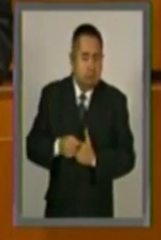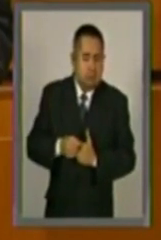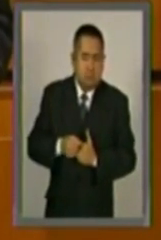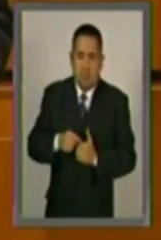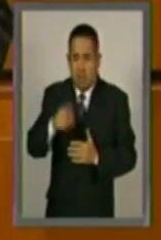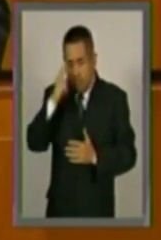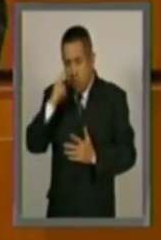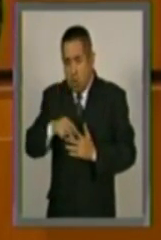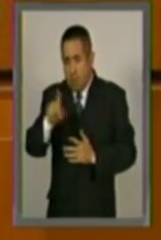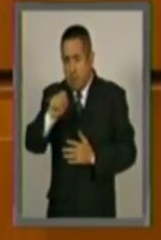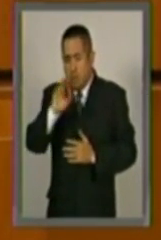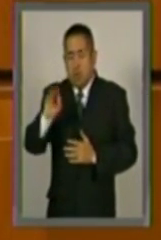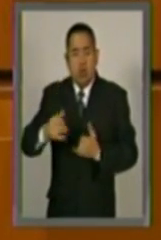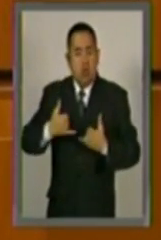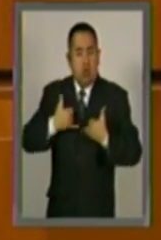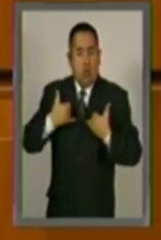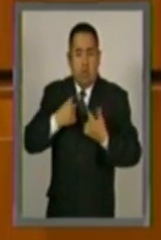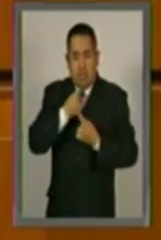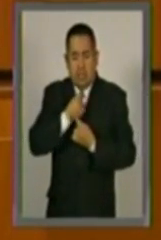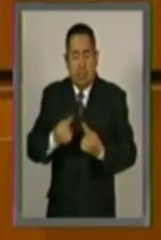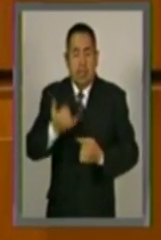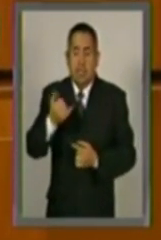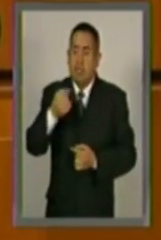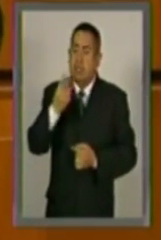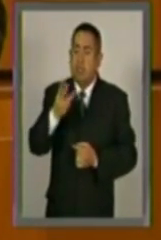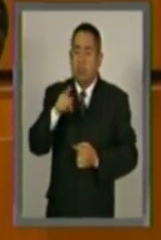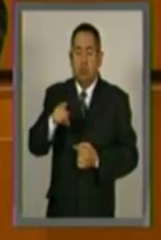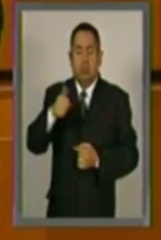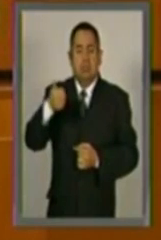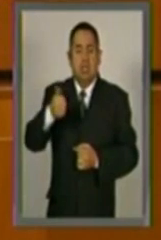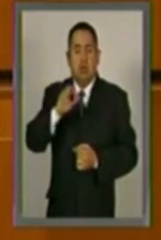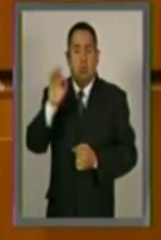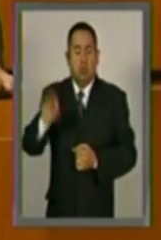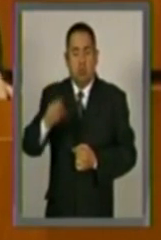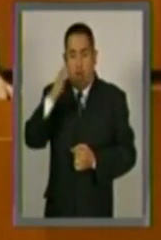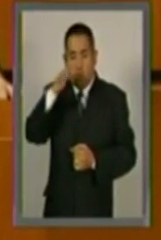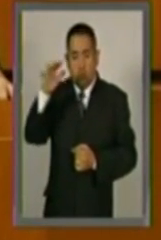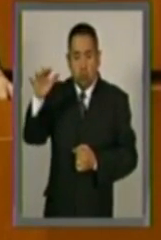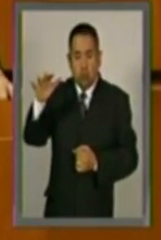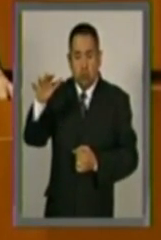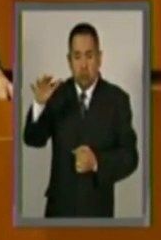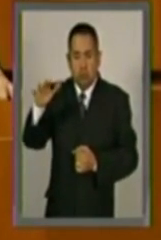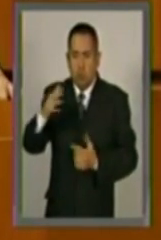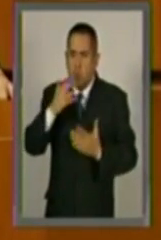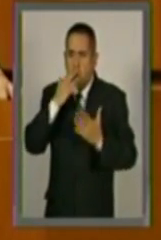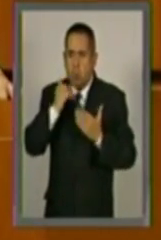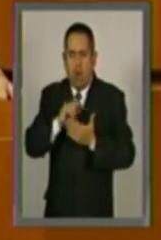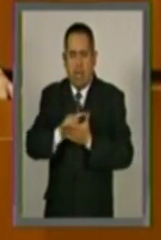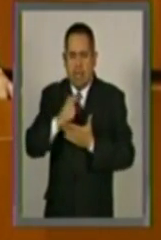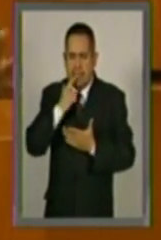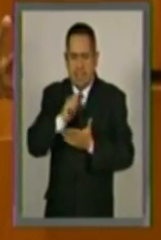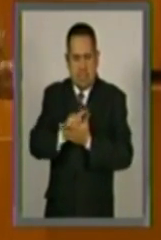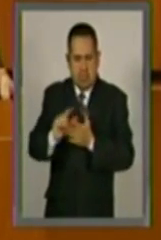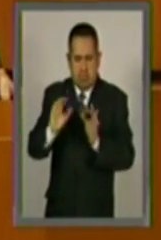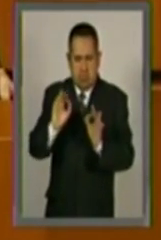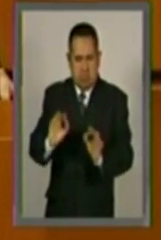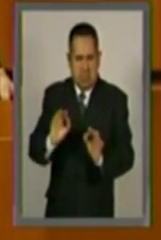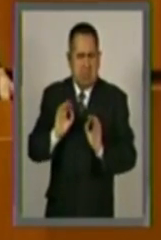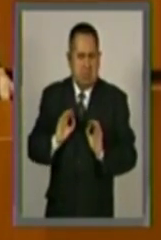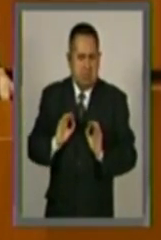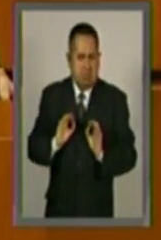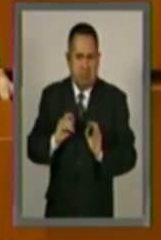niños y adolescentes y el 3.6 por ciento de los adultos están libres de caries dentales esto es